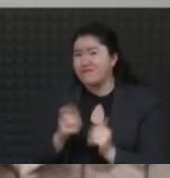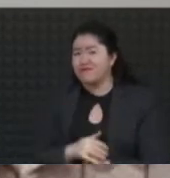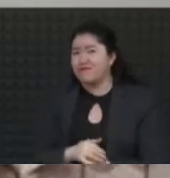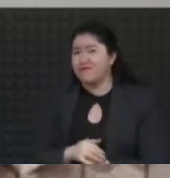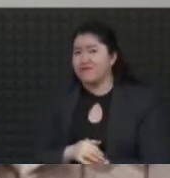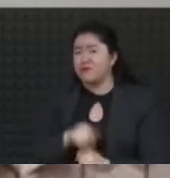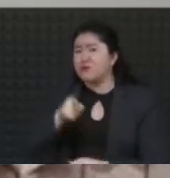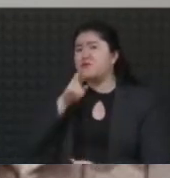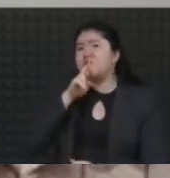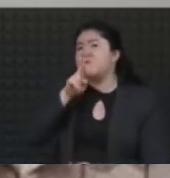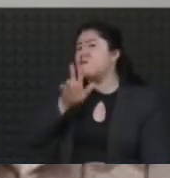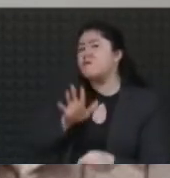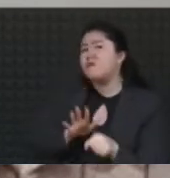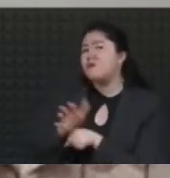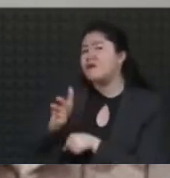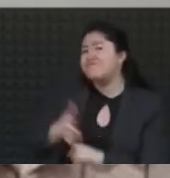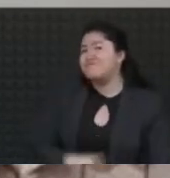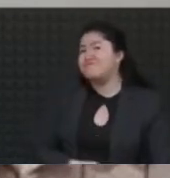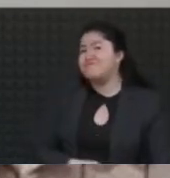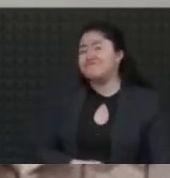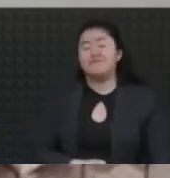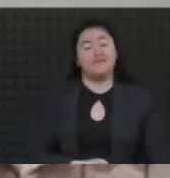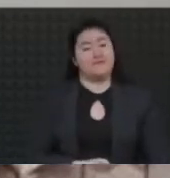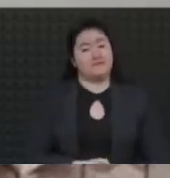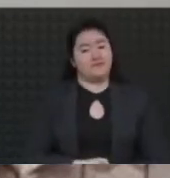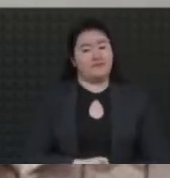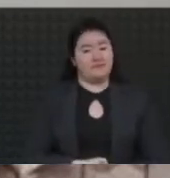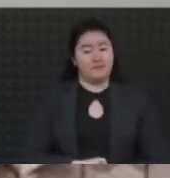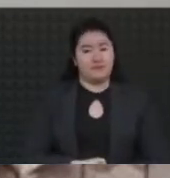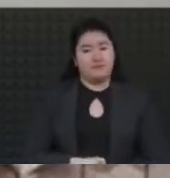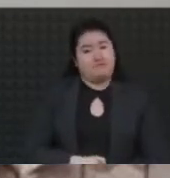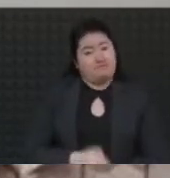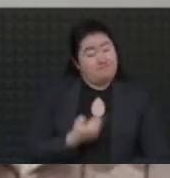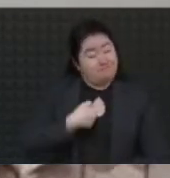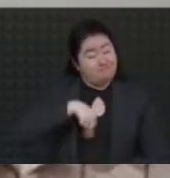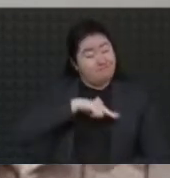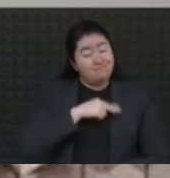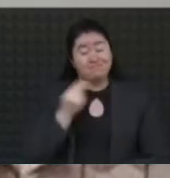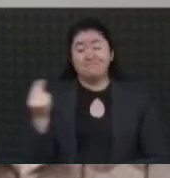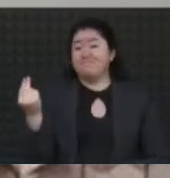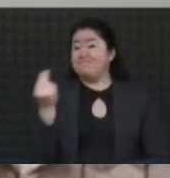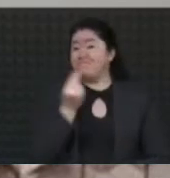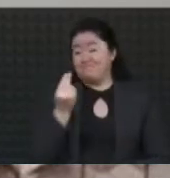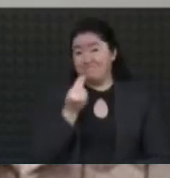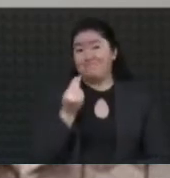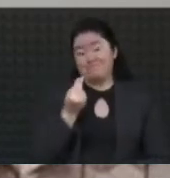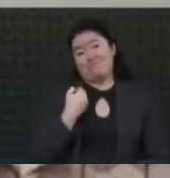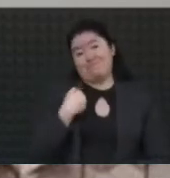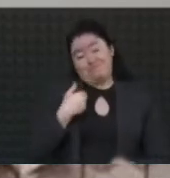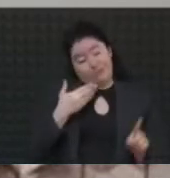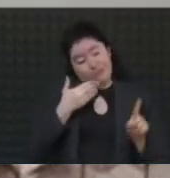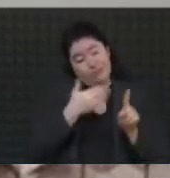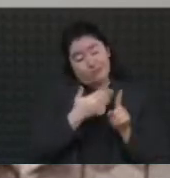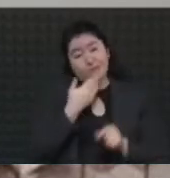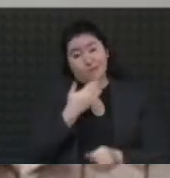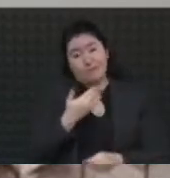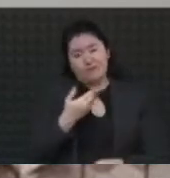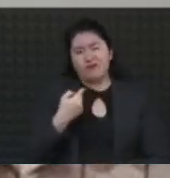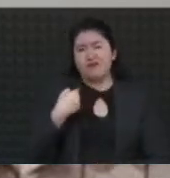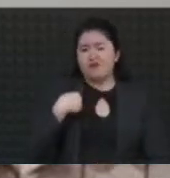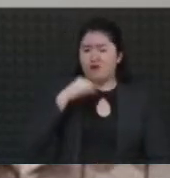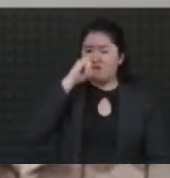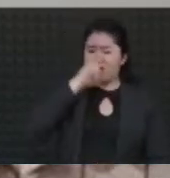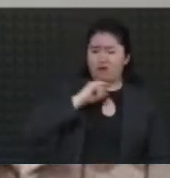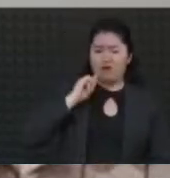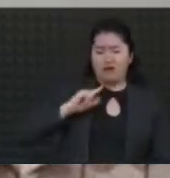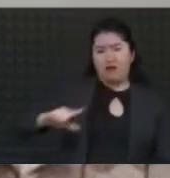categóricos aquí. ¿Qué nos corresponde a nosotros, a mí como jefa de gobierno? Me corresponde